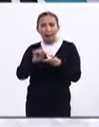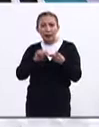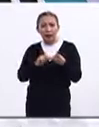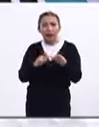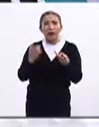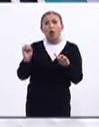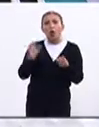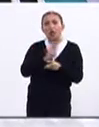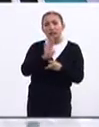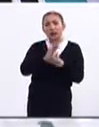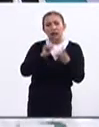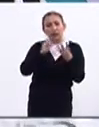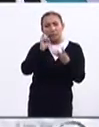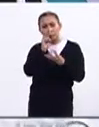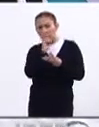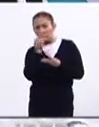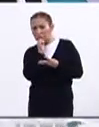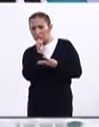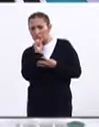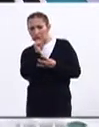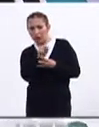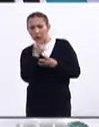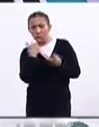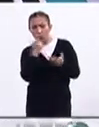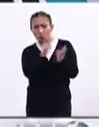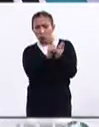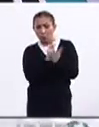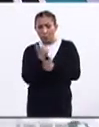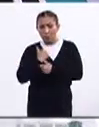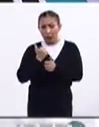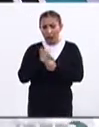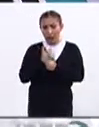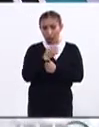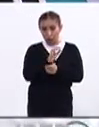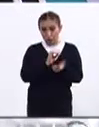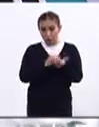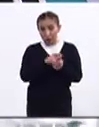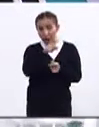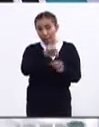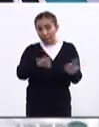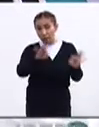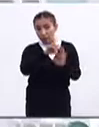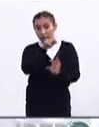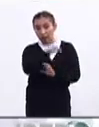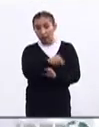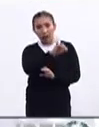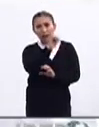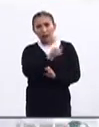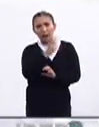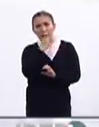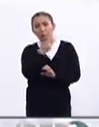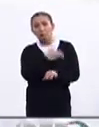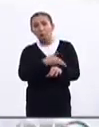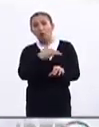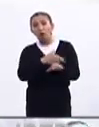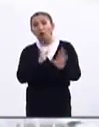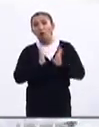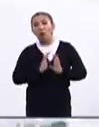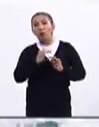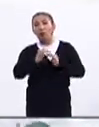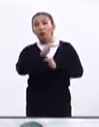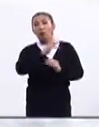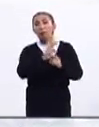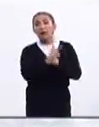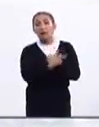Argentina o de Brasil, donde el estamento militar ha tenido y tiene un rol muy importante, jamás se habló de un proceso de estabilización, por